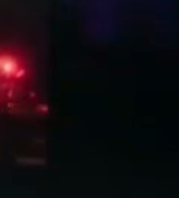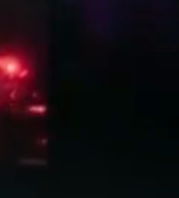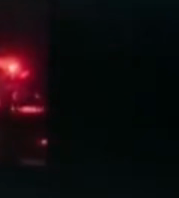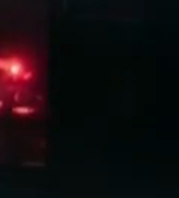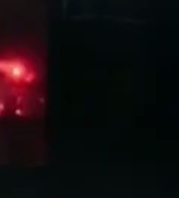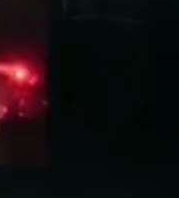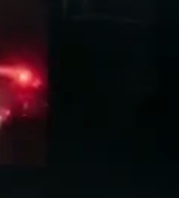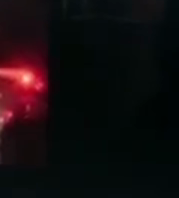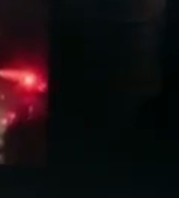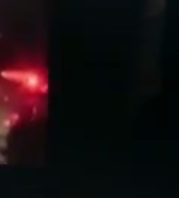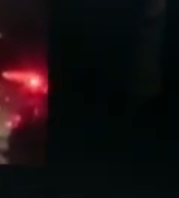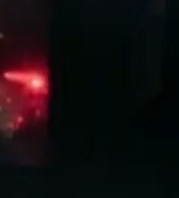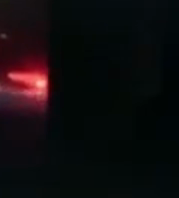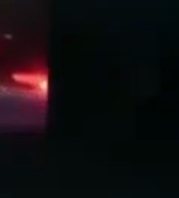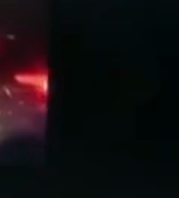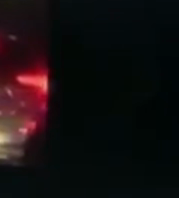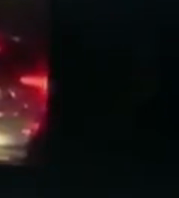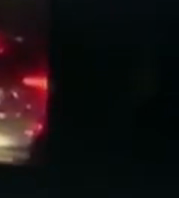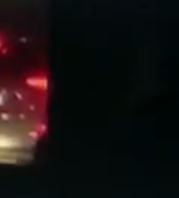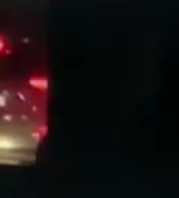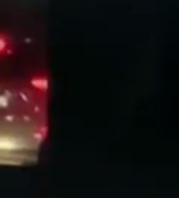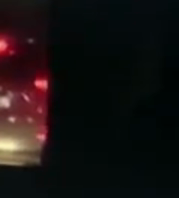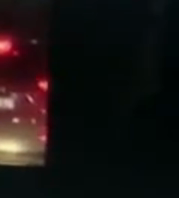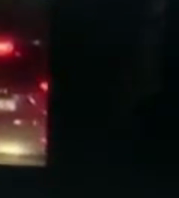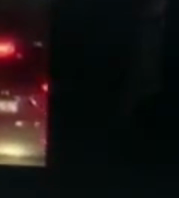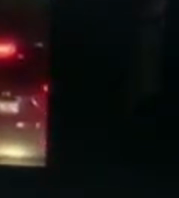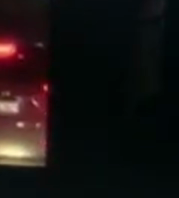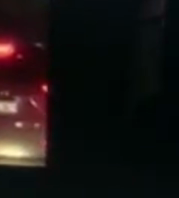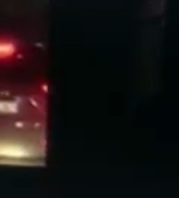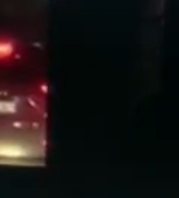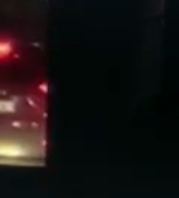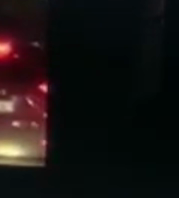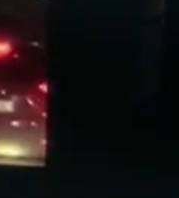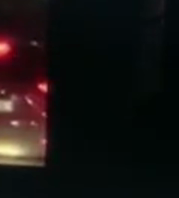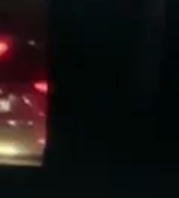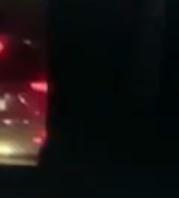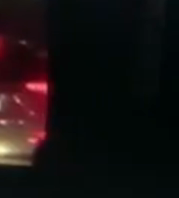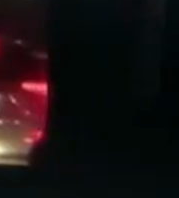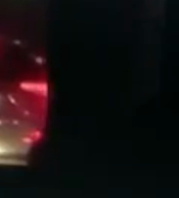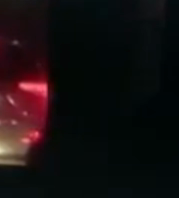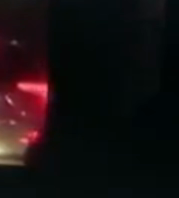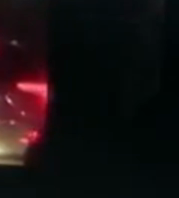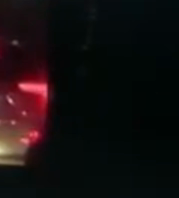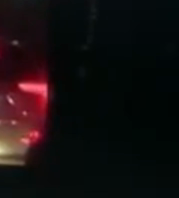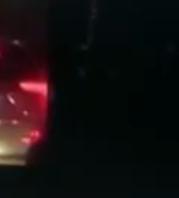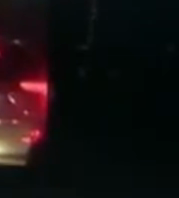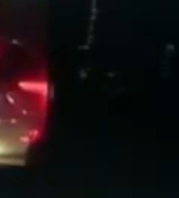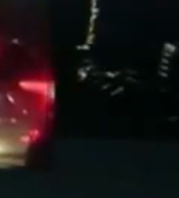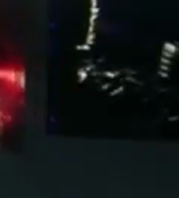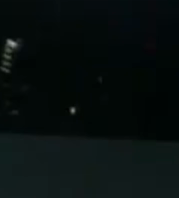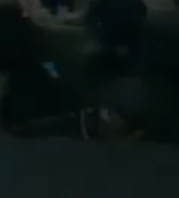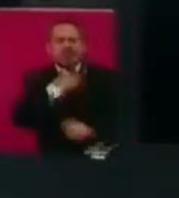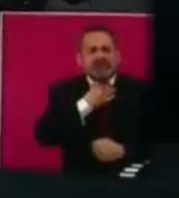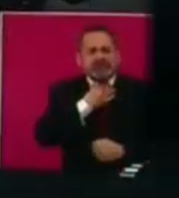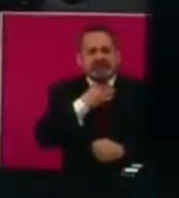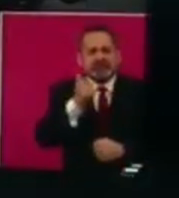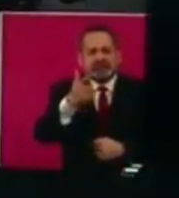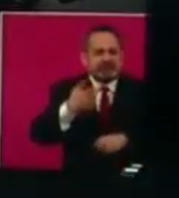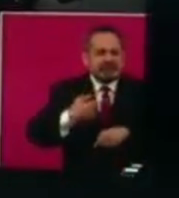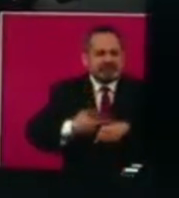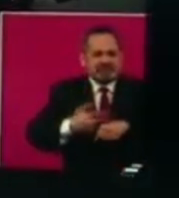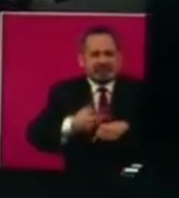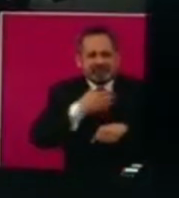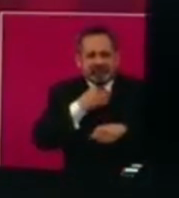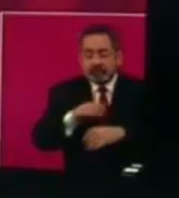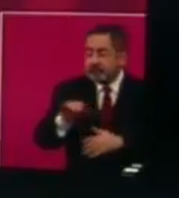materiales. Y bueno, así lucen las filas en estos momentos en el cruce internacional Zaragoza. Tome sus previsiones, váyase con tiempo si va del lado